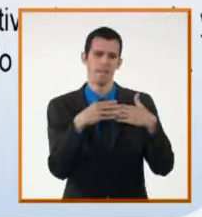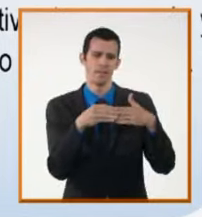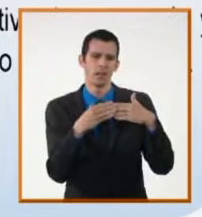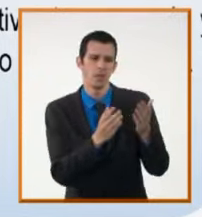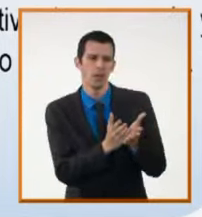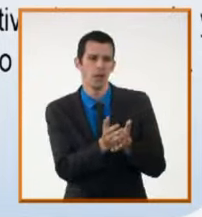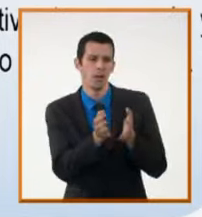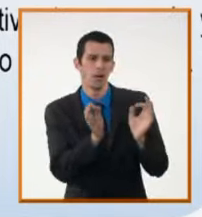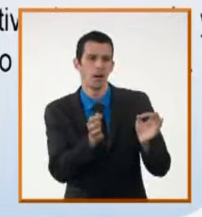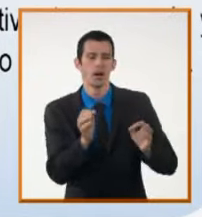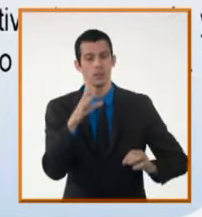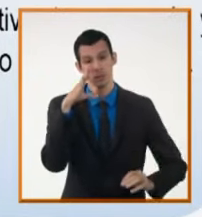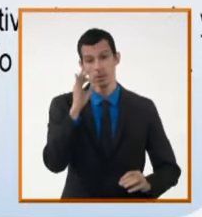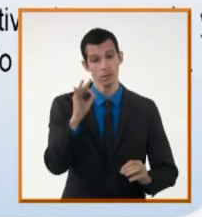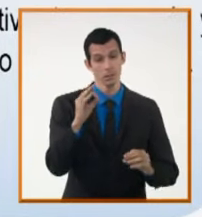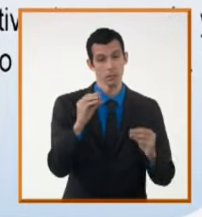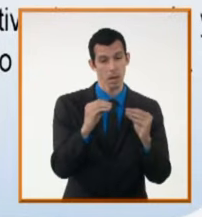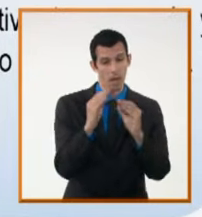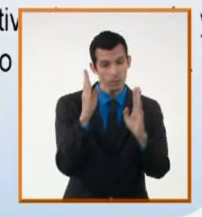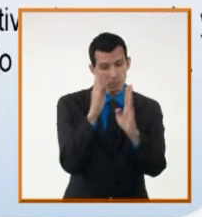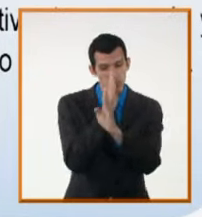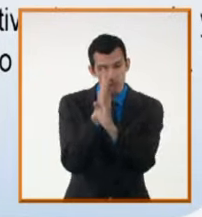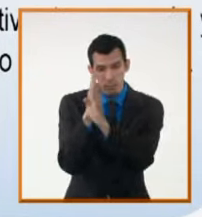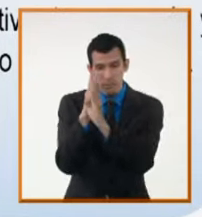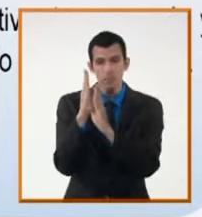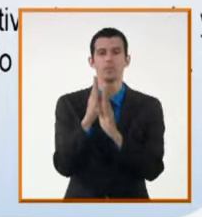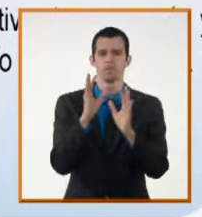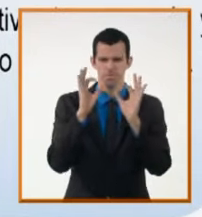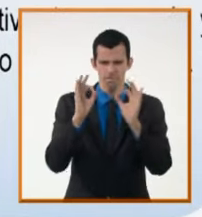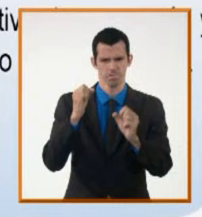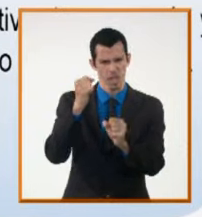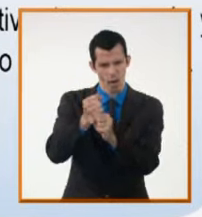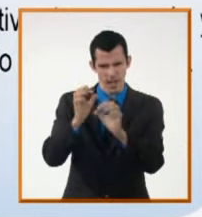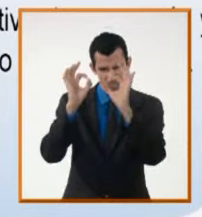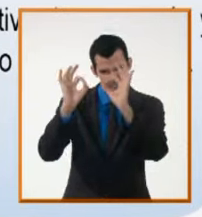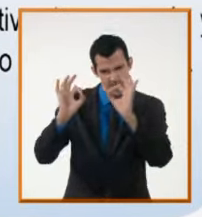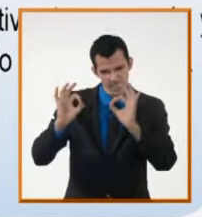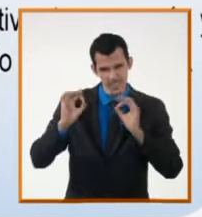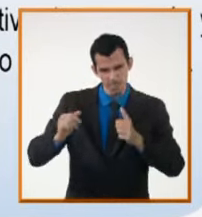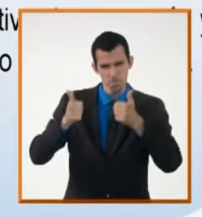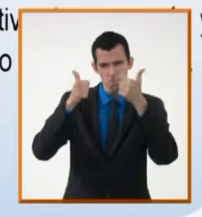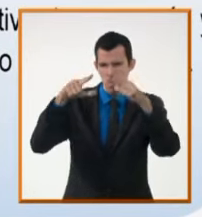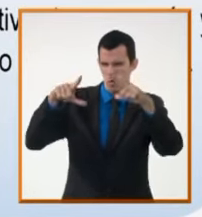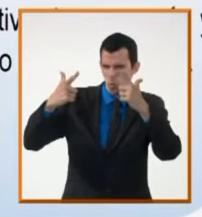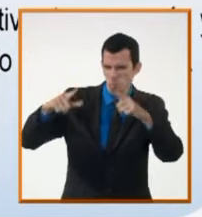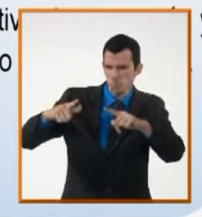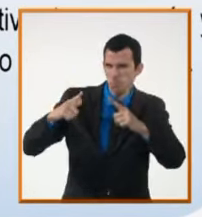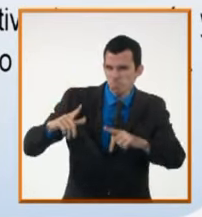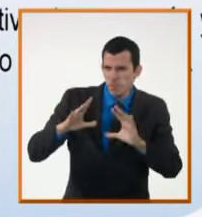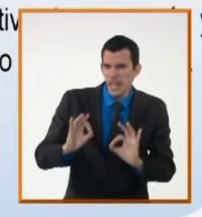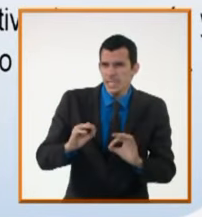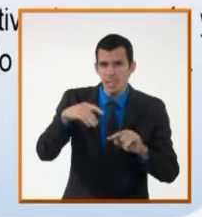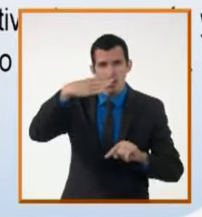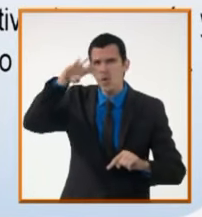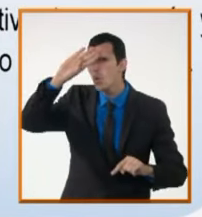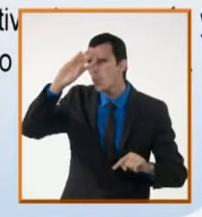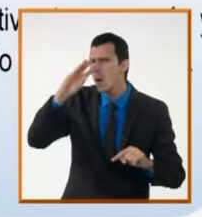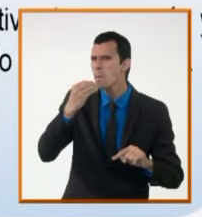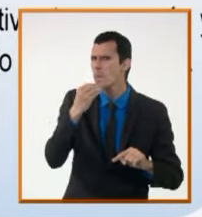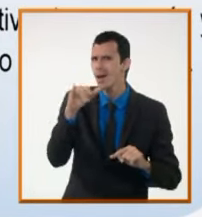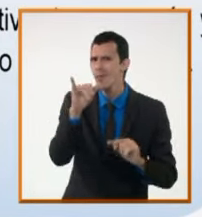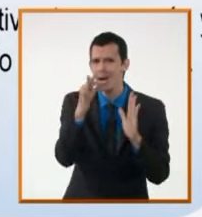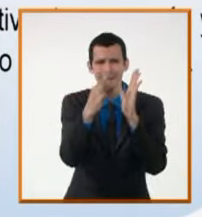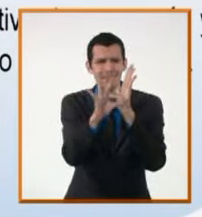todo el sistema de justicia, pero todavía es insuficiente. Un país como el nuestro, tenemos que eliminar todo tipo de trámite